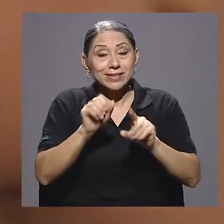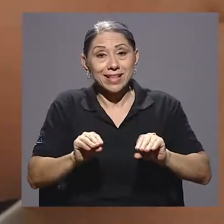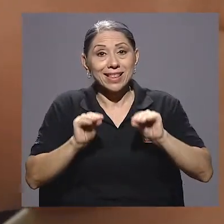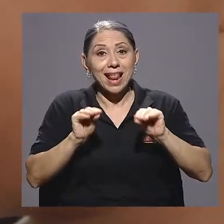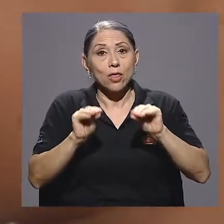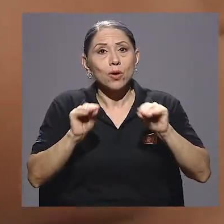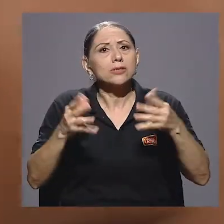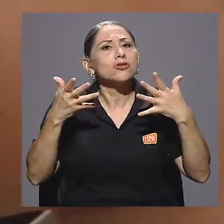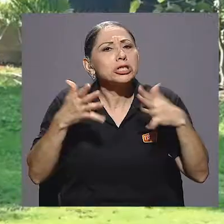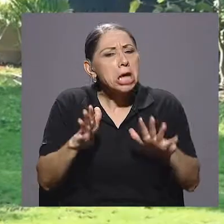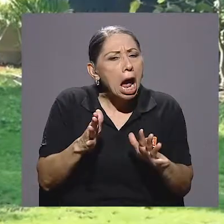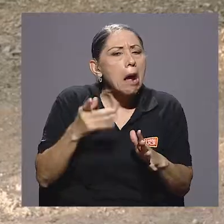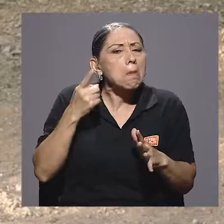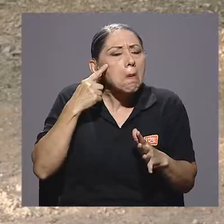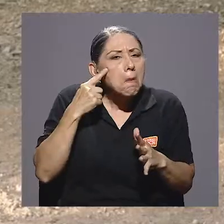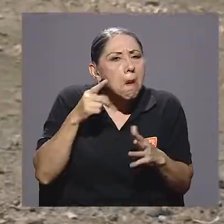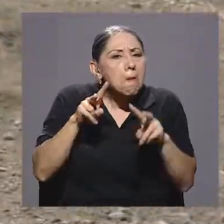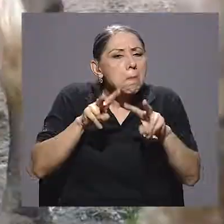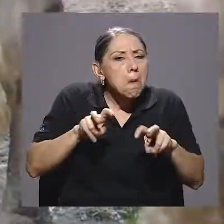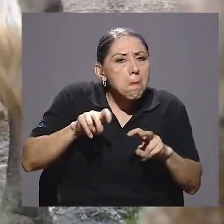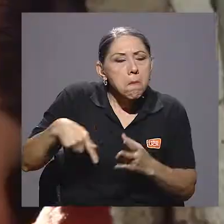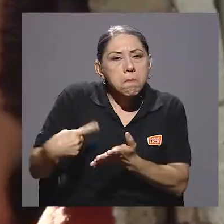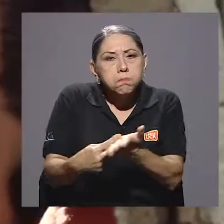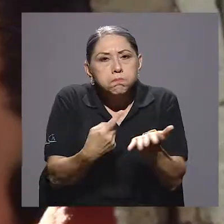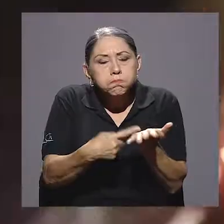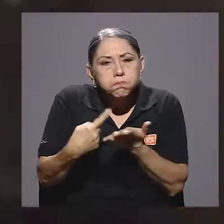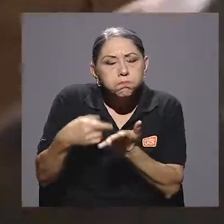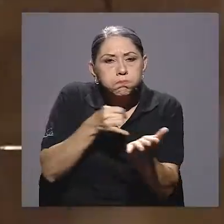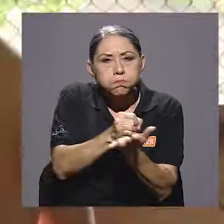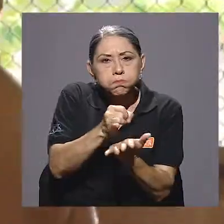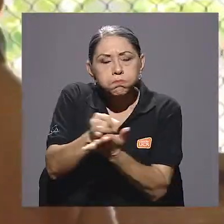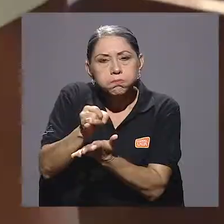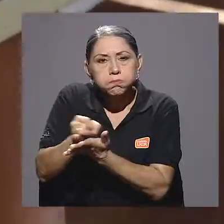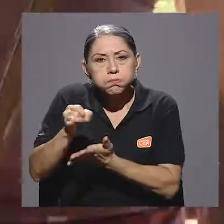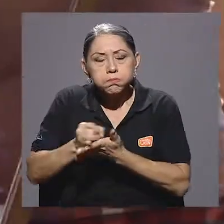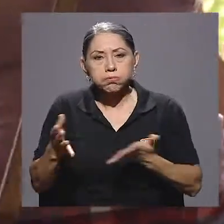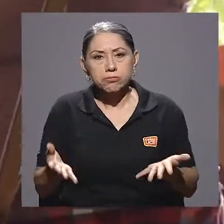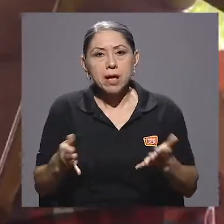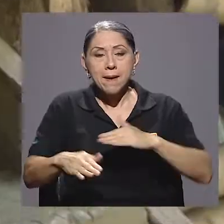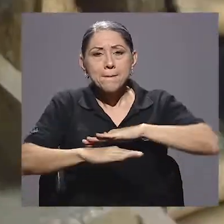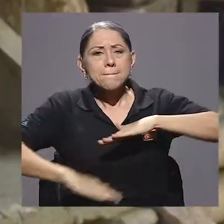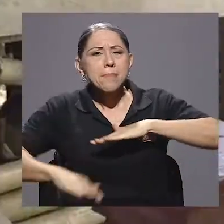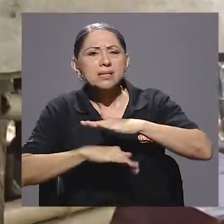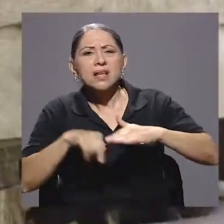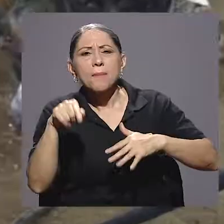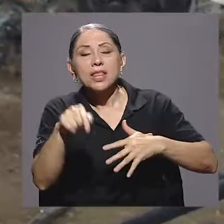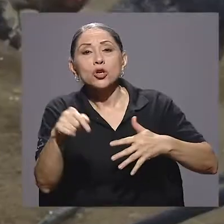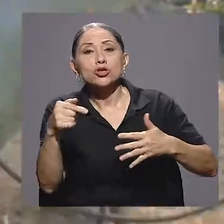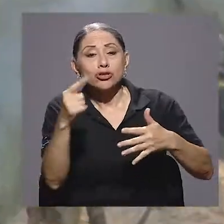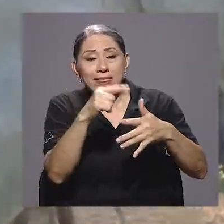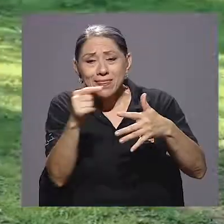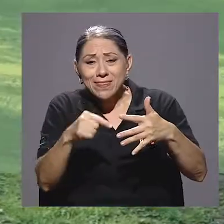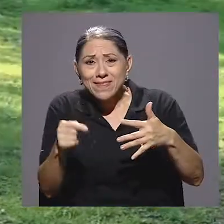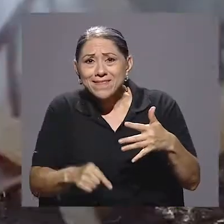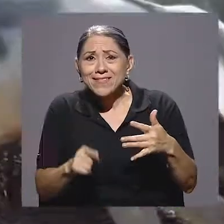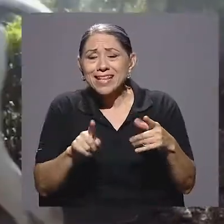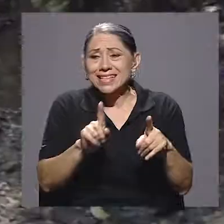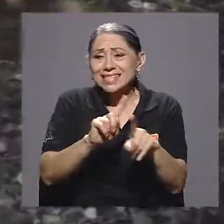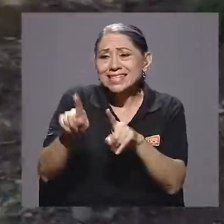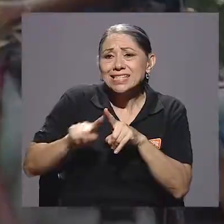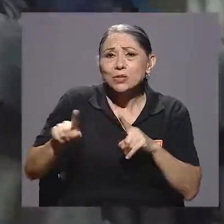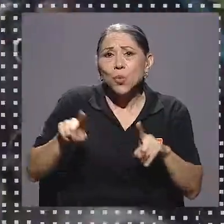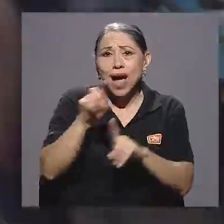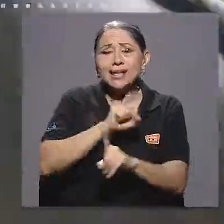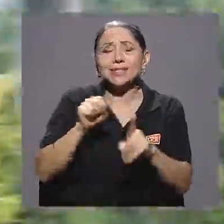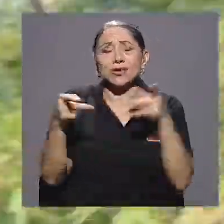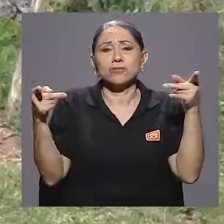venía estudiando y haciendo referencia, y que se refiere básicamente a un conjunto de brechas y